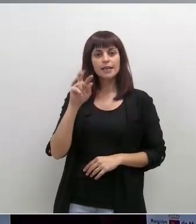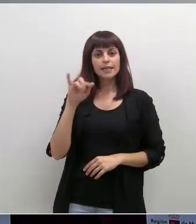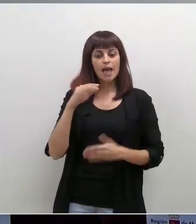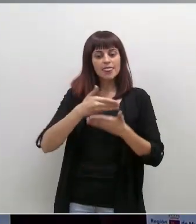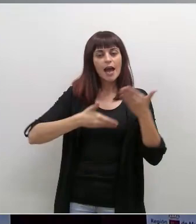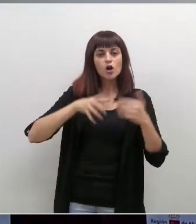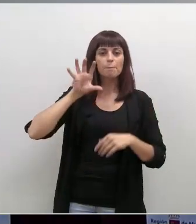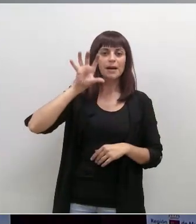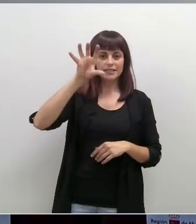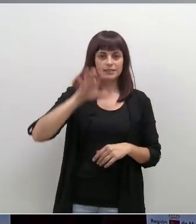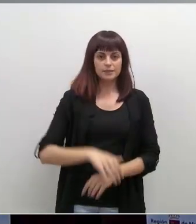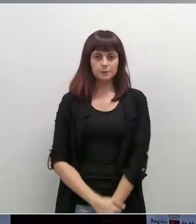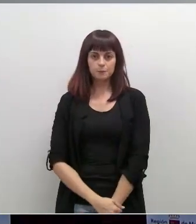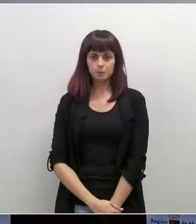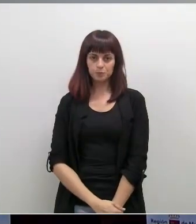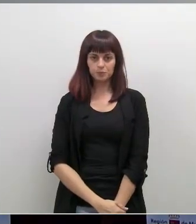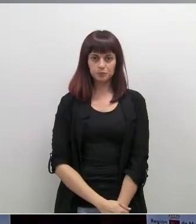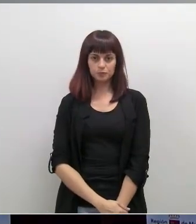diario El País.